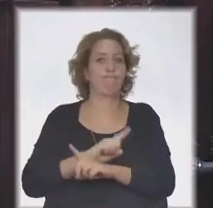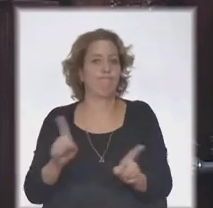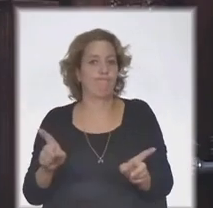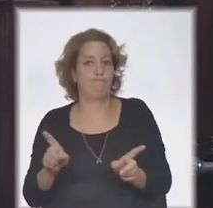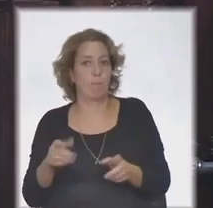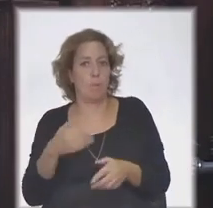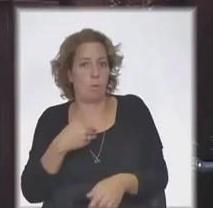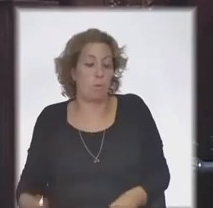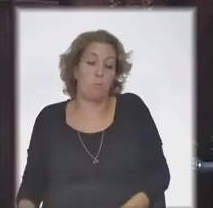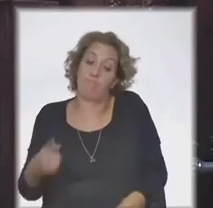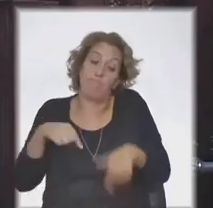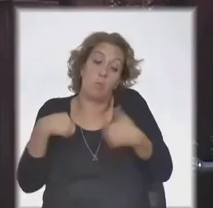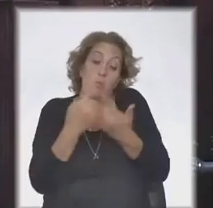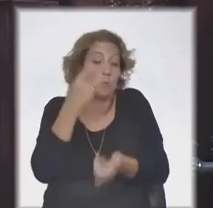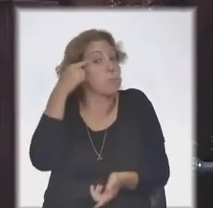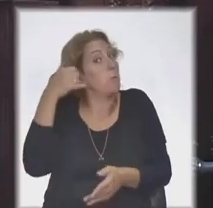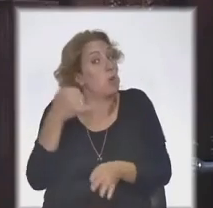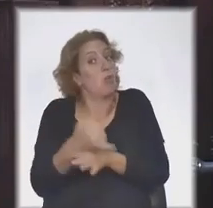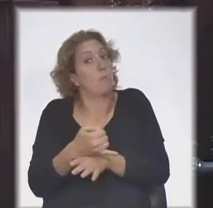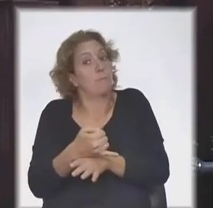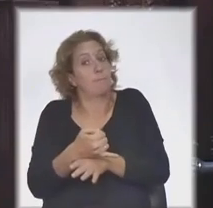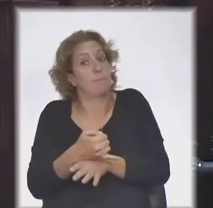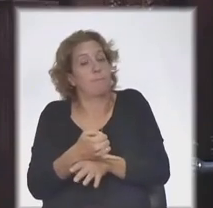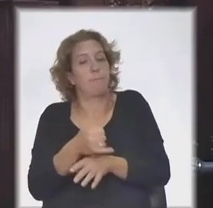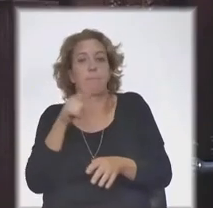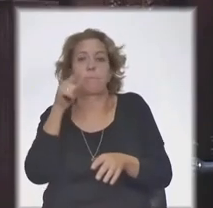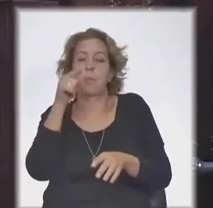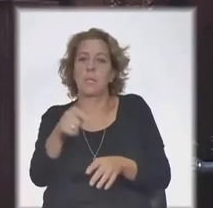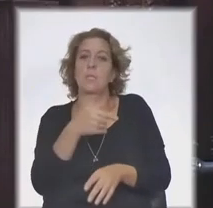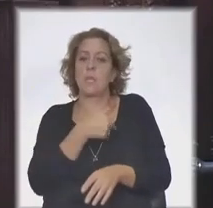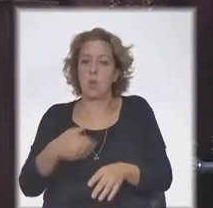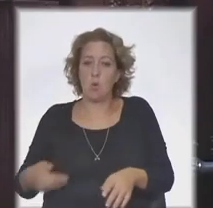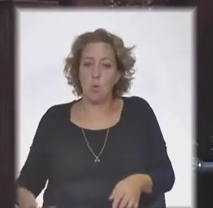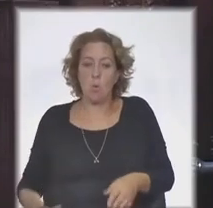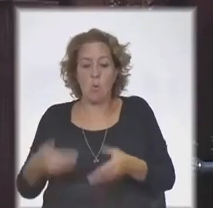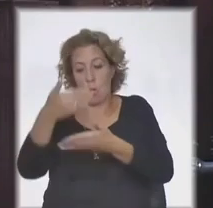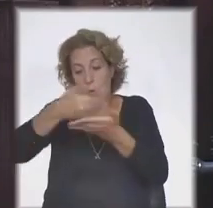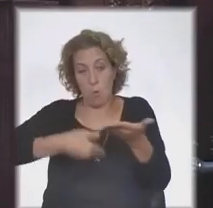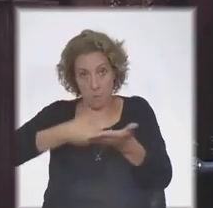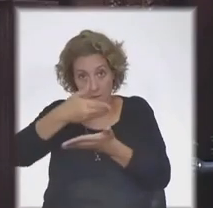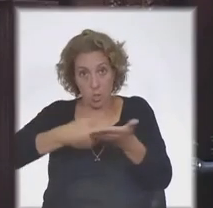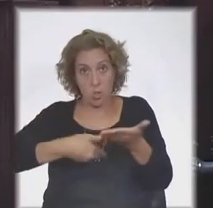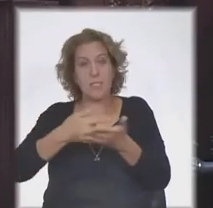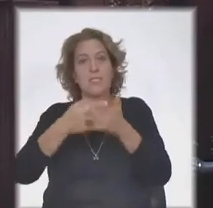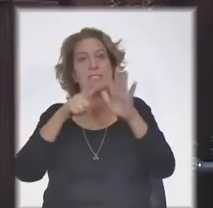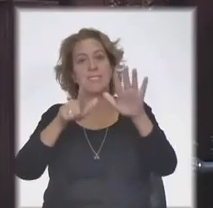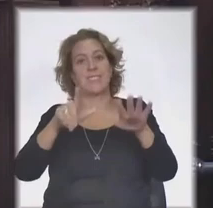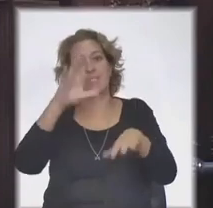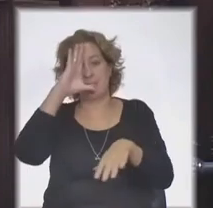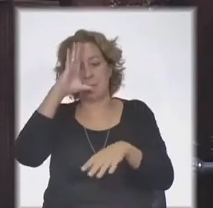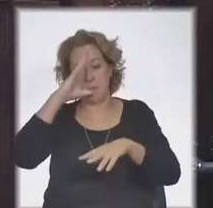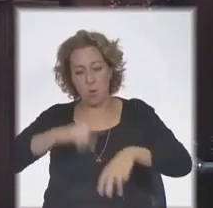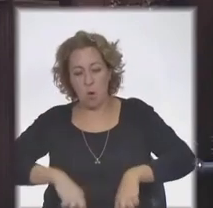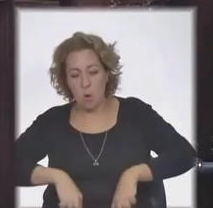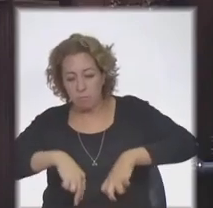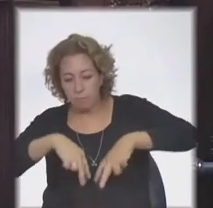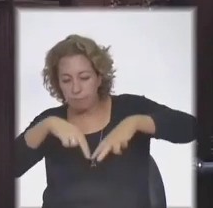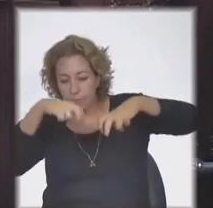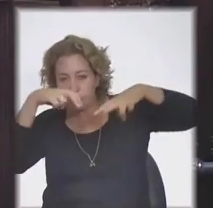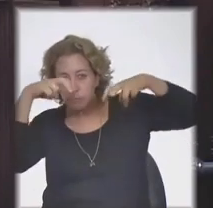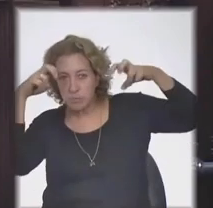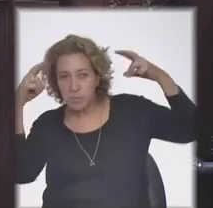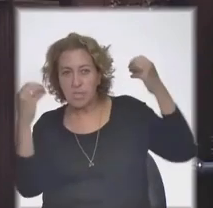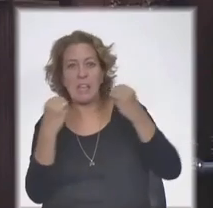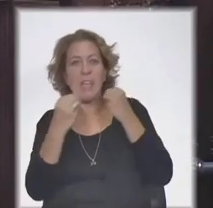error. En ese documento del 7 de febrero hace un exhaustivo análisis de las